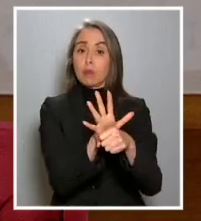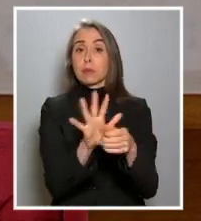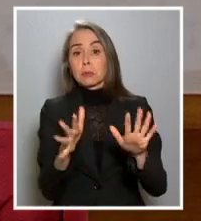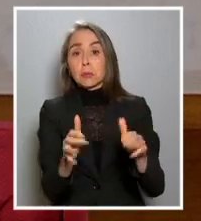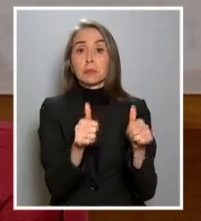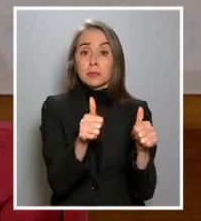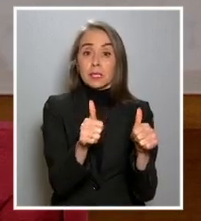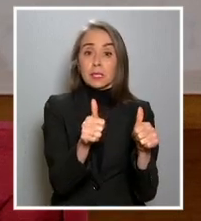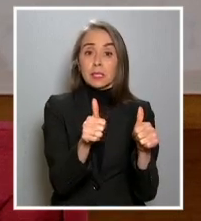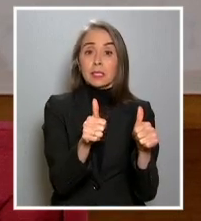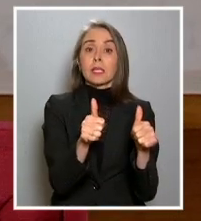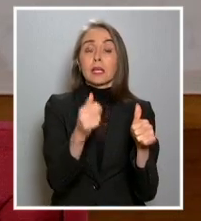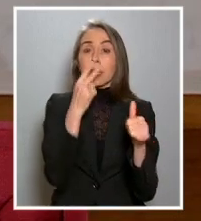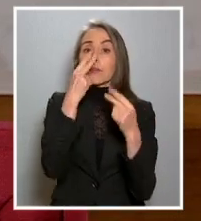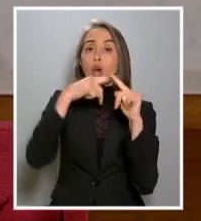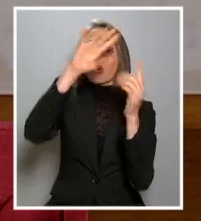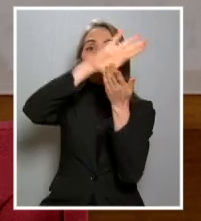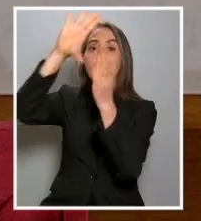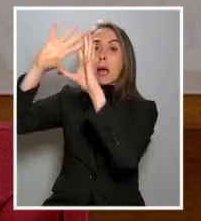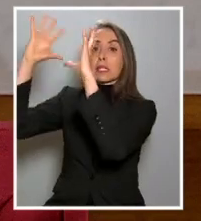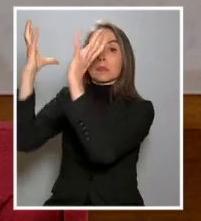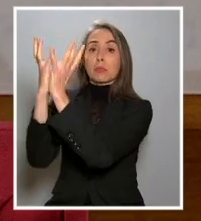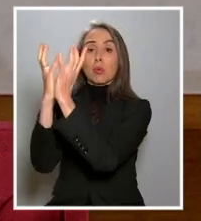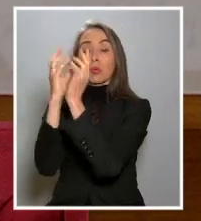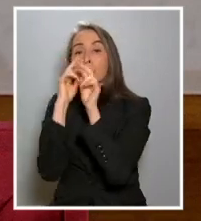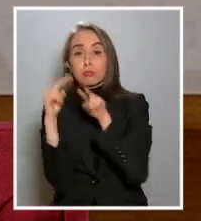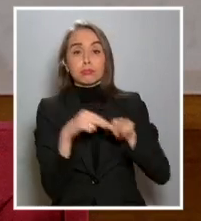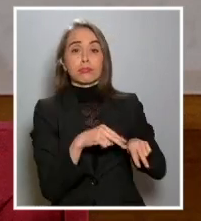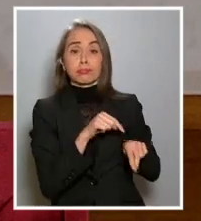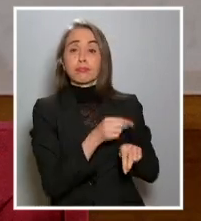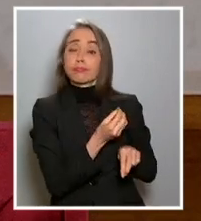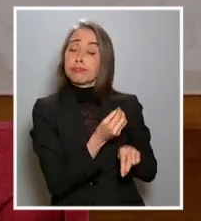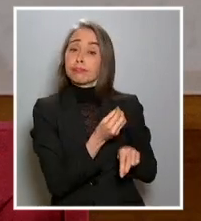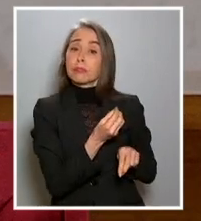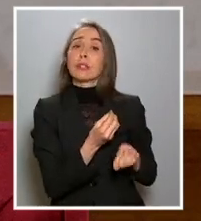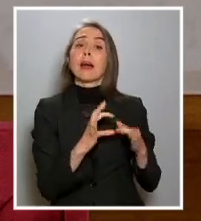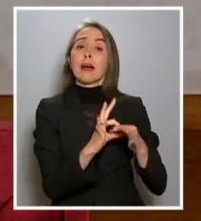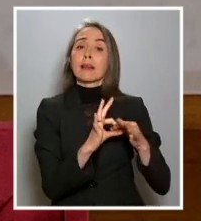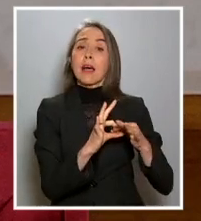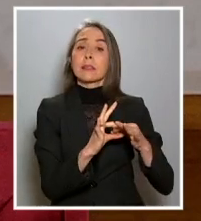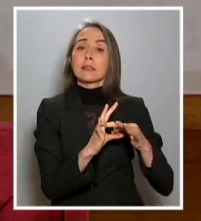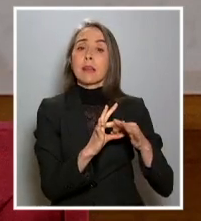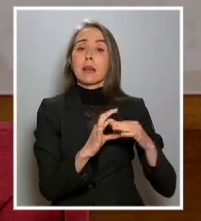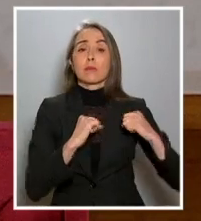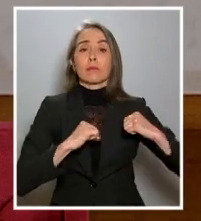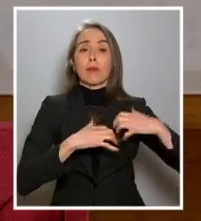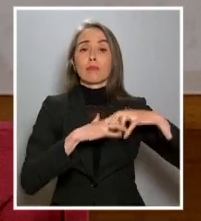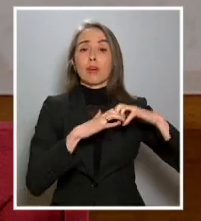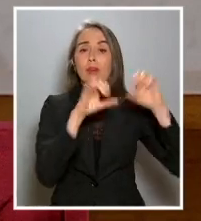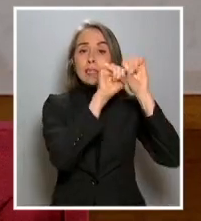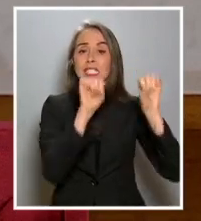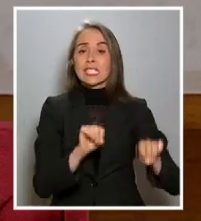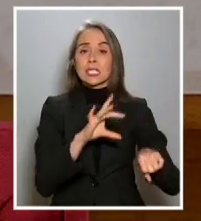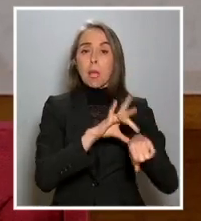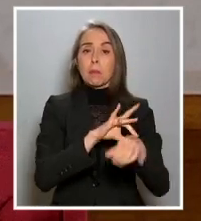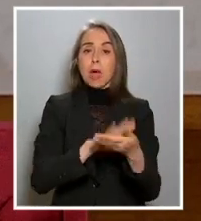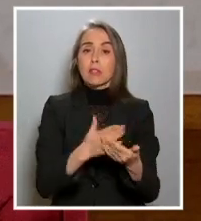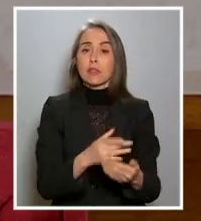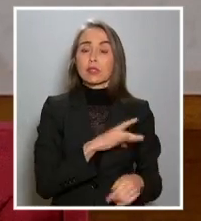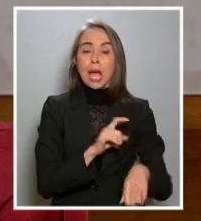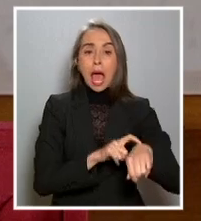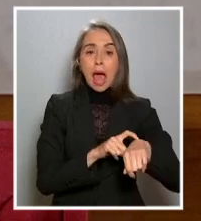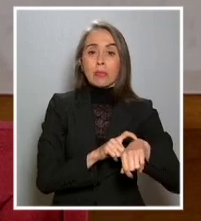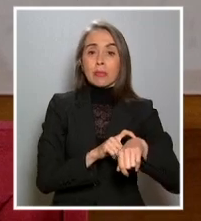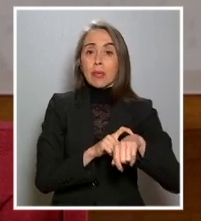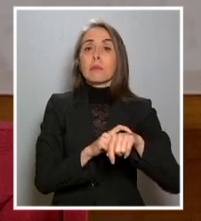éxito en atención al escenario mundial, lo que debemos en gran parte a la fortaleza del sistema de salud chileno y lo oportuno de